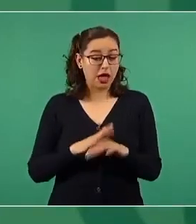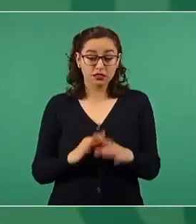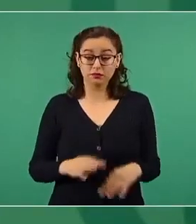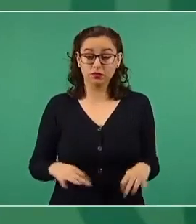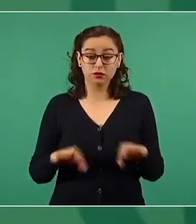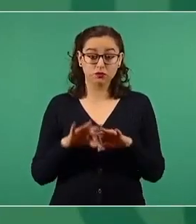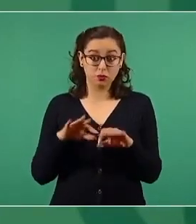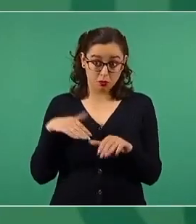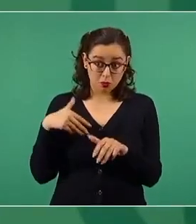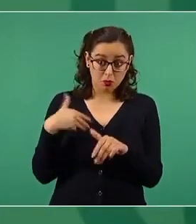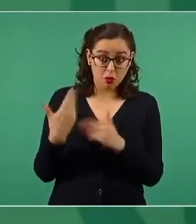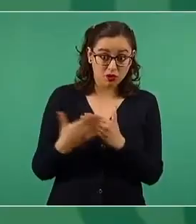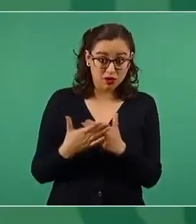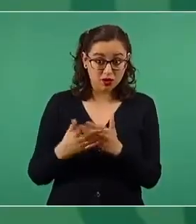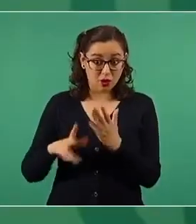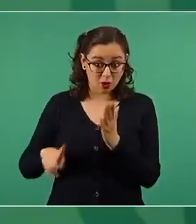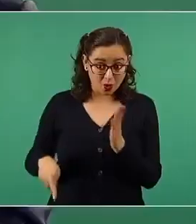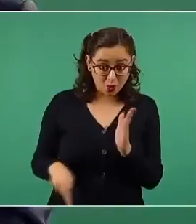hechos.